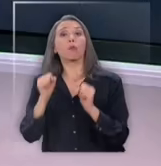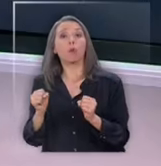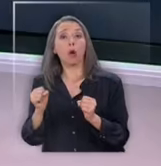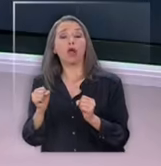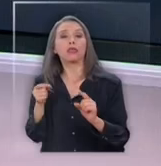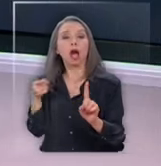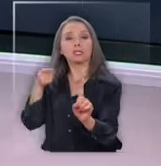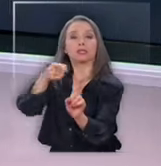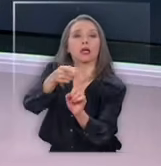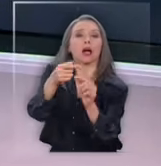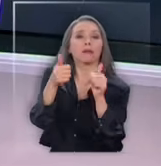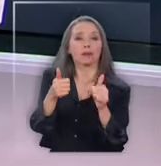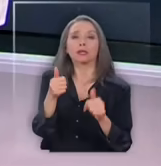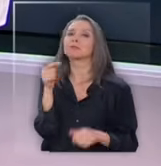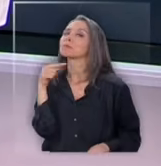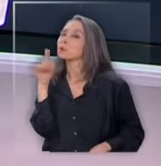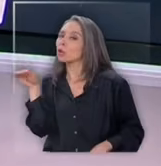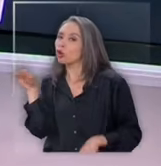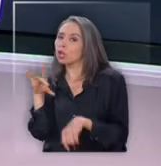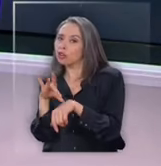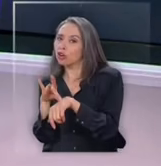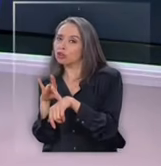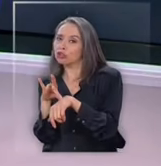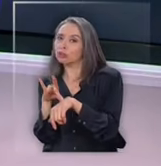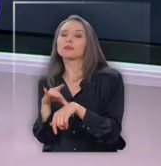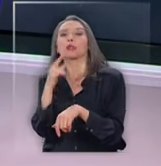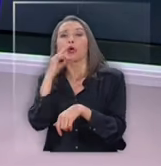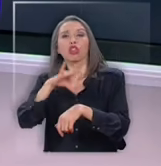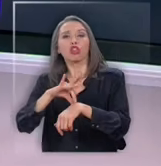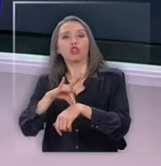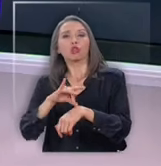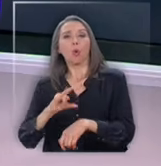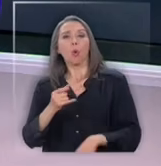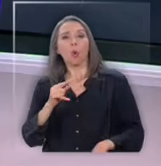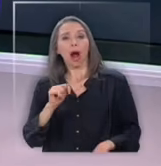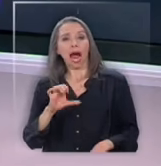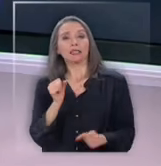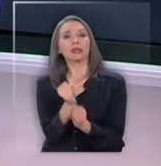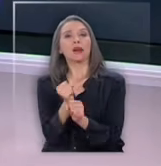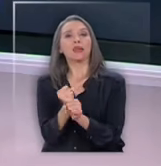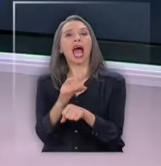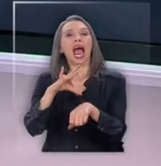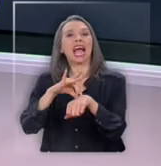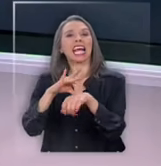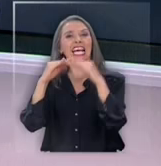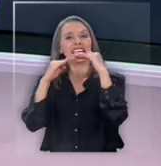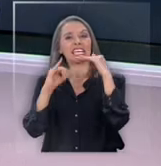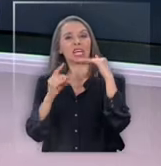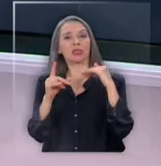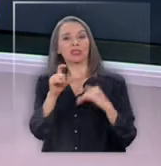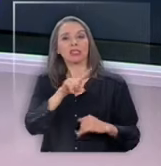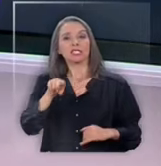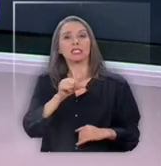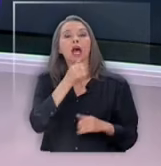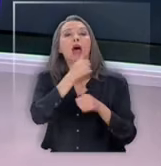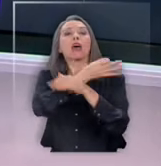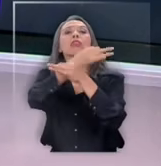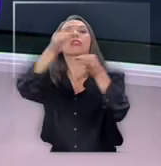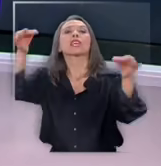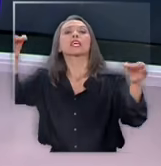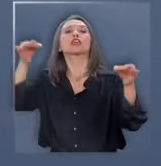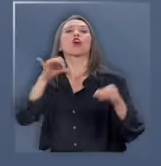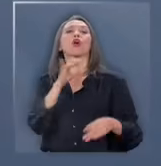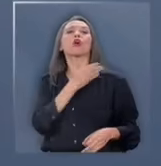último el doctor sebastián ugarte que trabaja en la clínica indisa ha cenado se instaló la sensación de que teníamos bajo